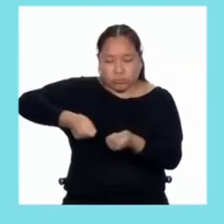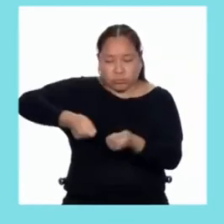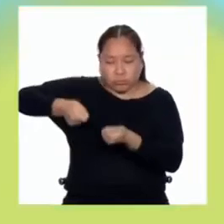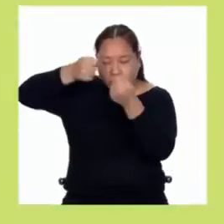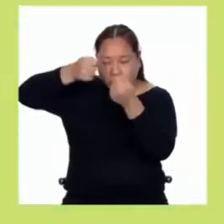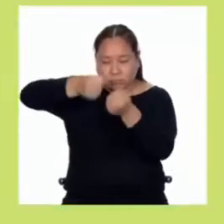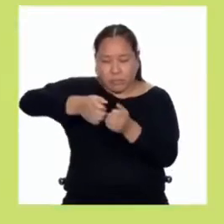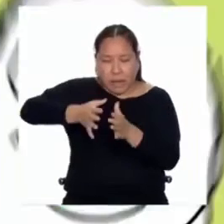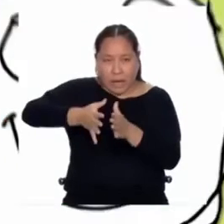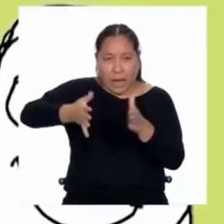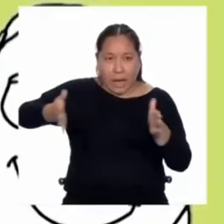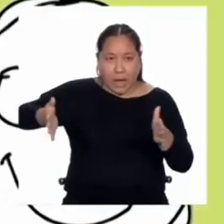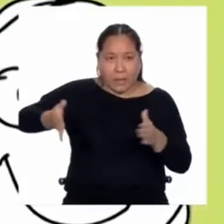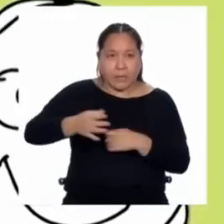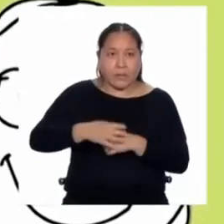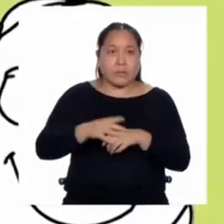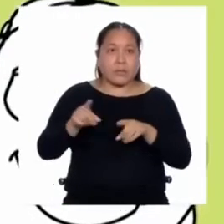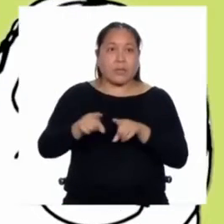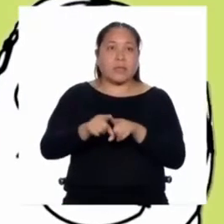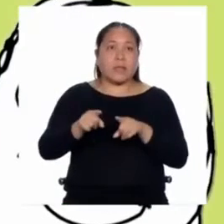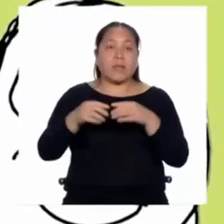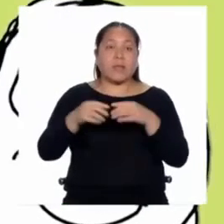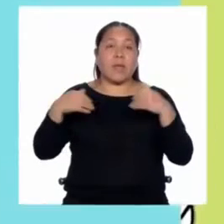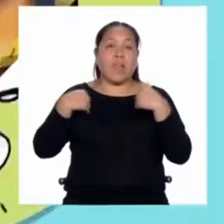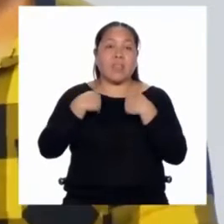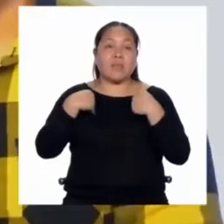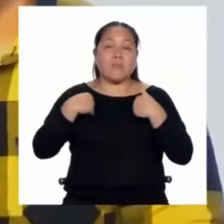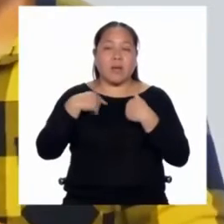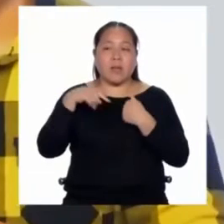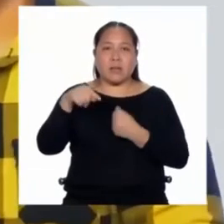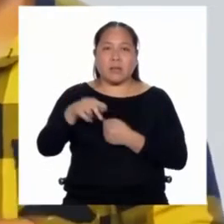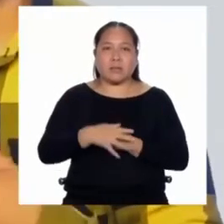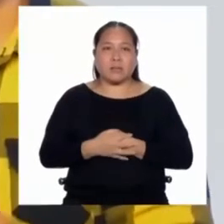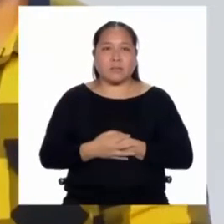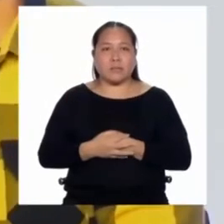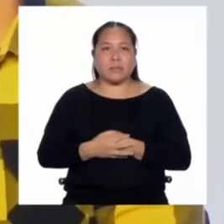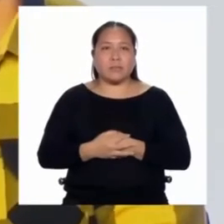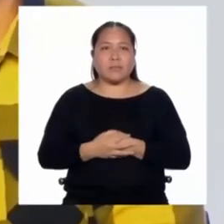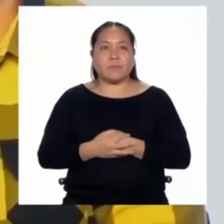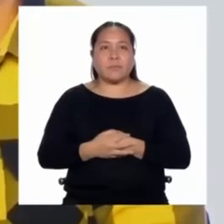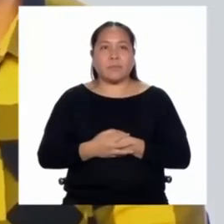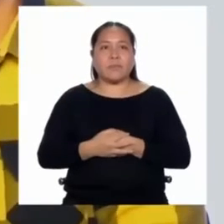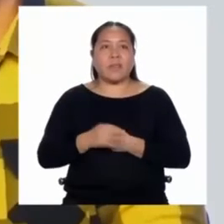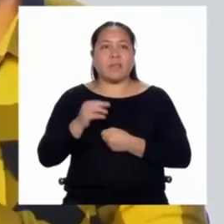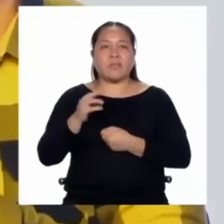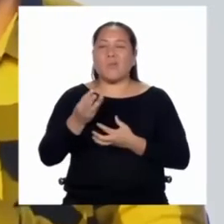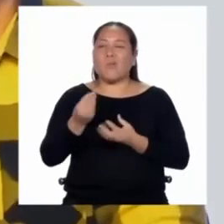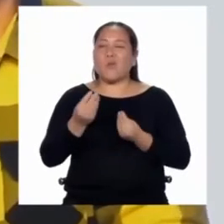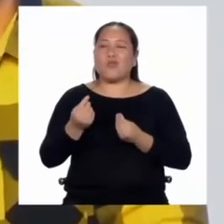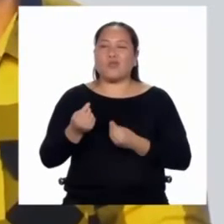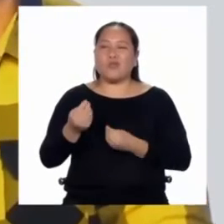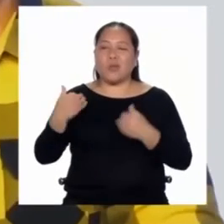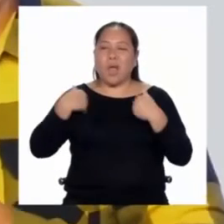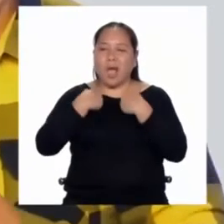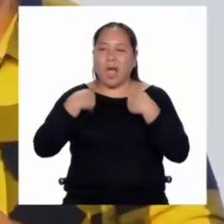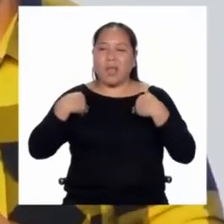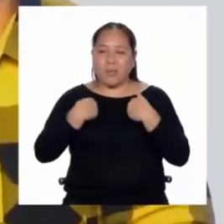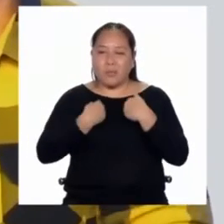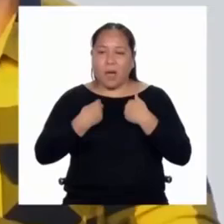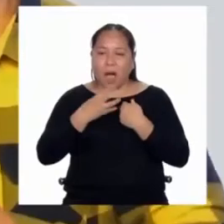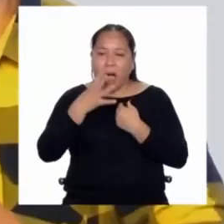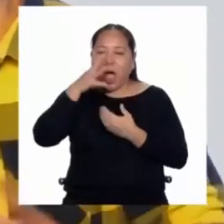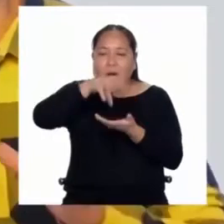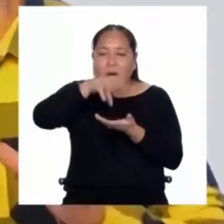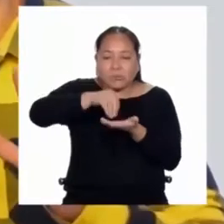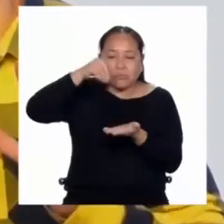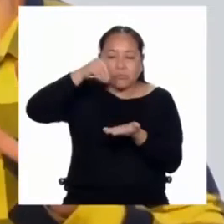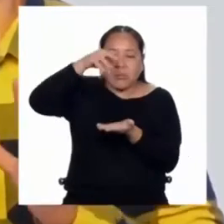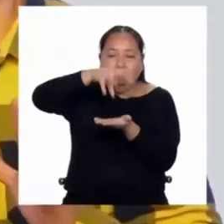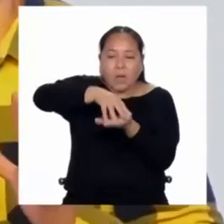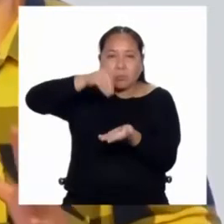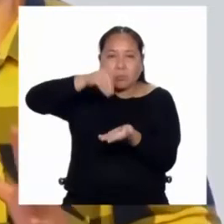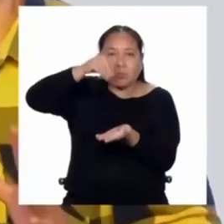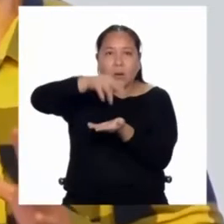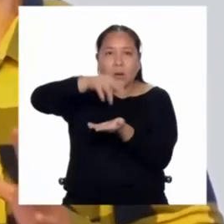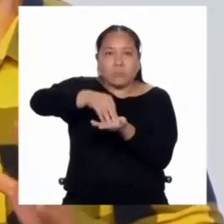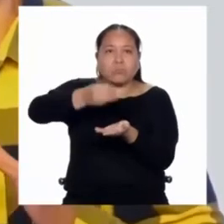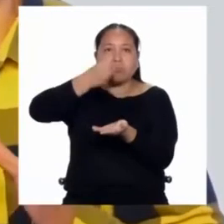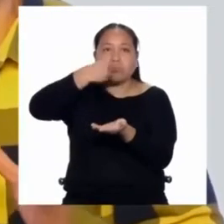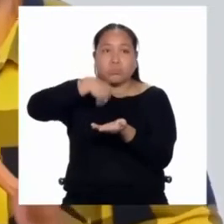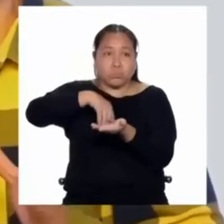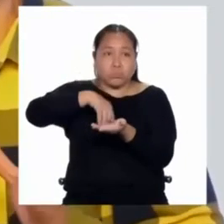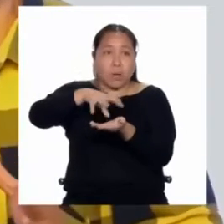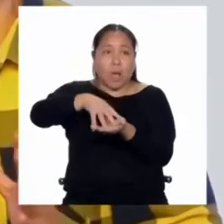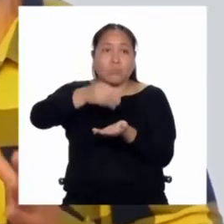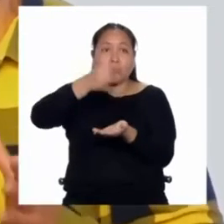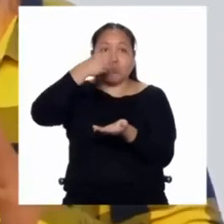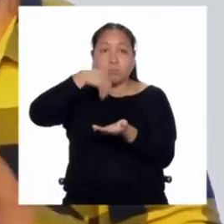cultivos y explotaciones ganaderas. El sobrepastoreo en las praderas ha eliminado gran cantidad de